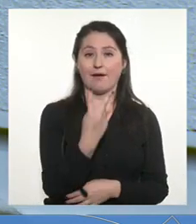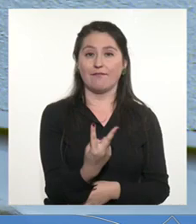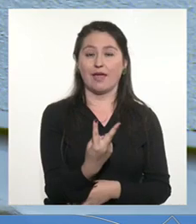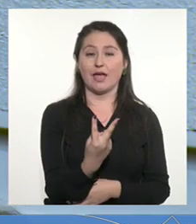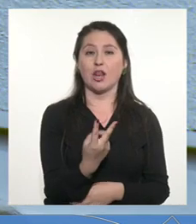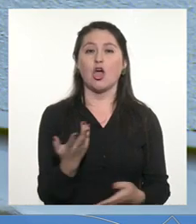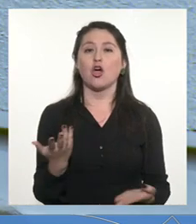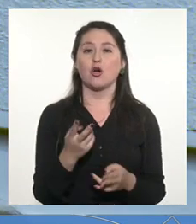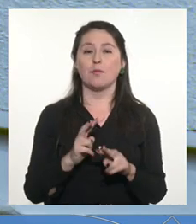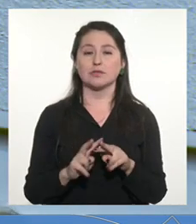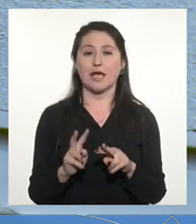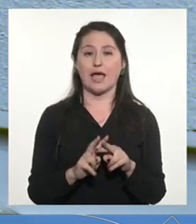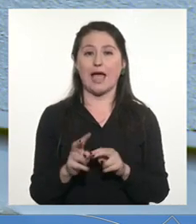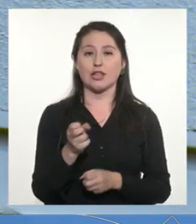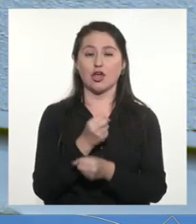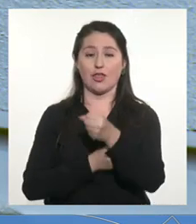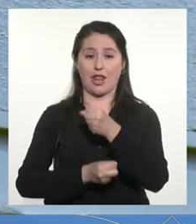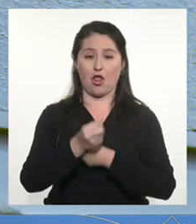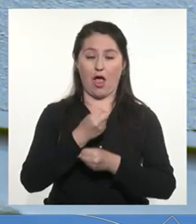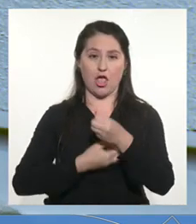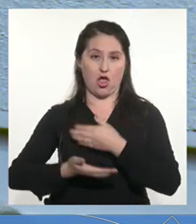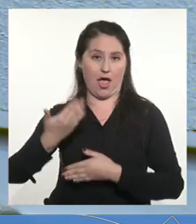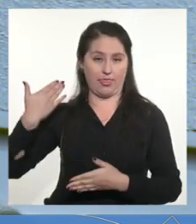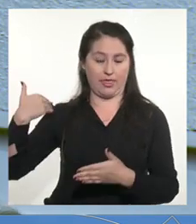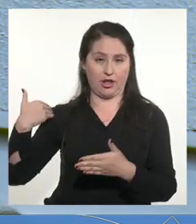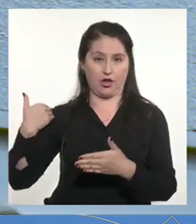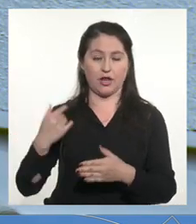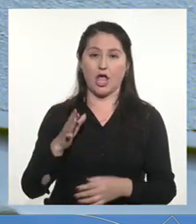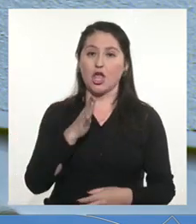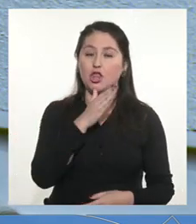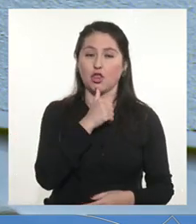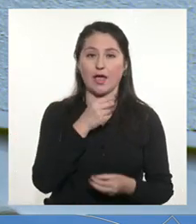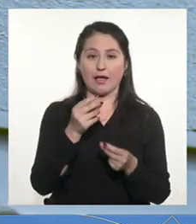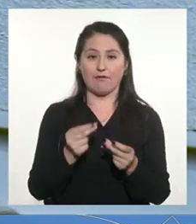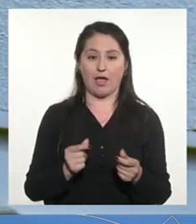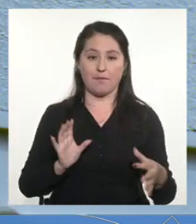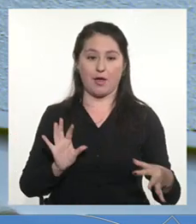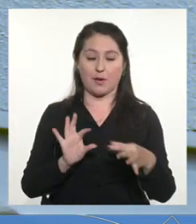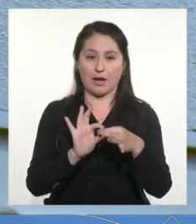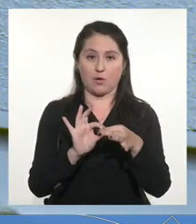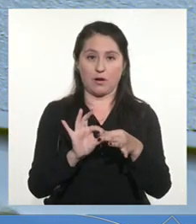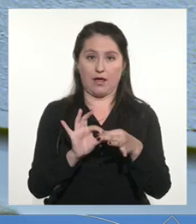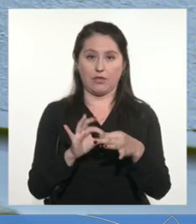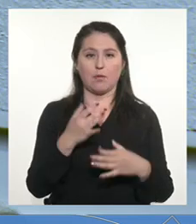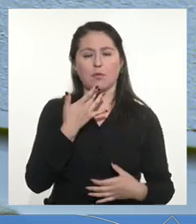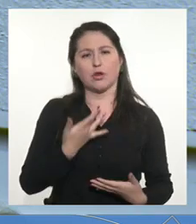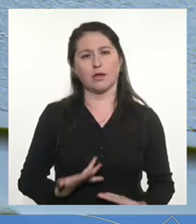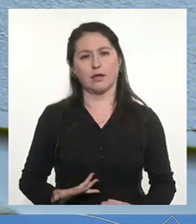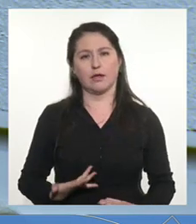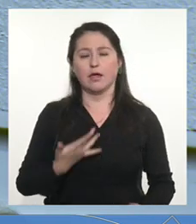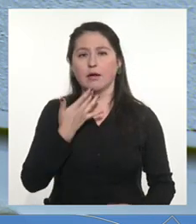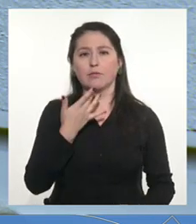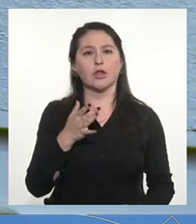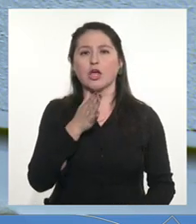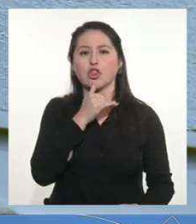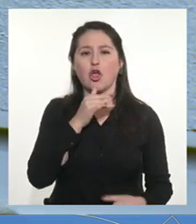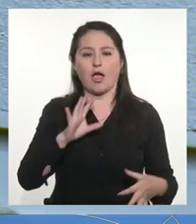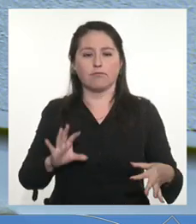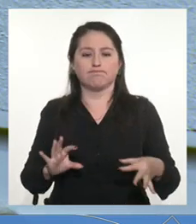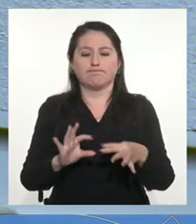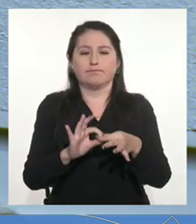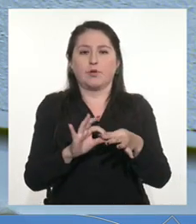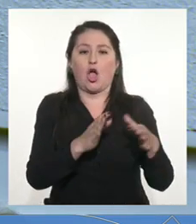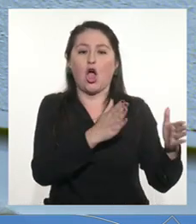ejecuciones presupuestarias de los años anteriores no tenemos la capacidad para relacionarlos entre ellos y por qué porque no está sistematizado